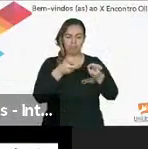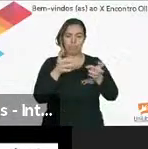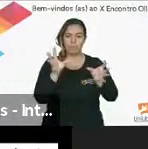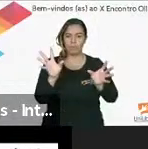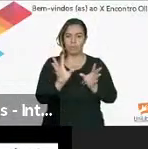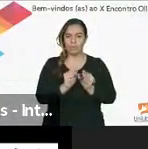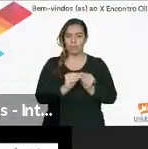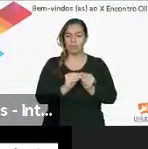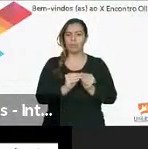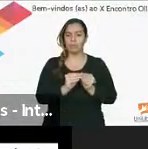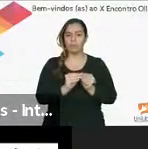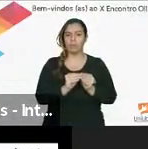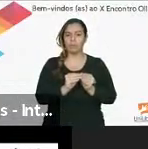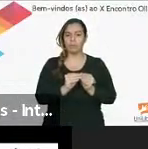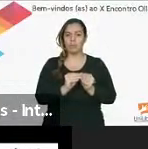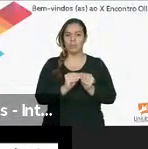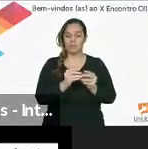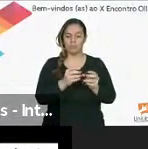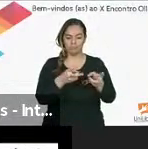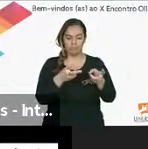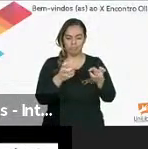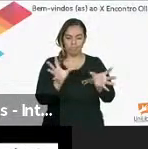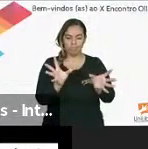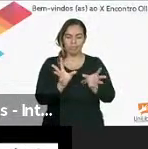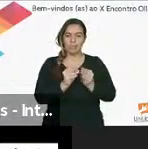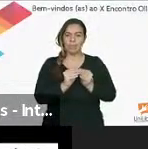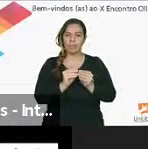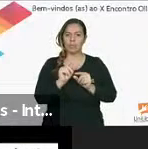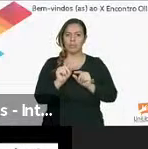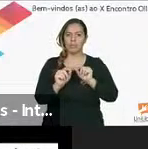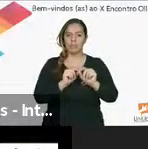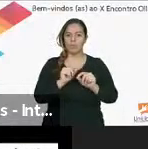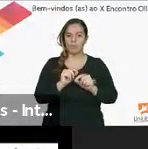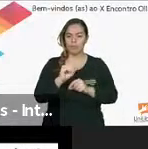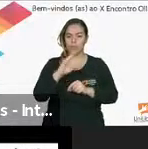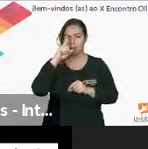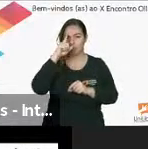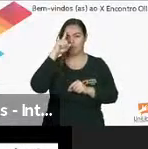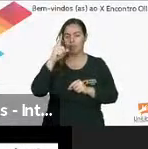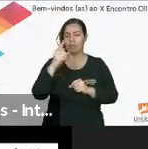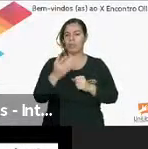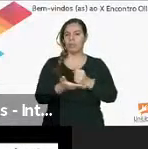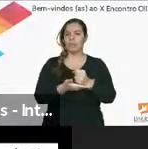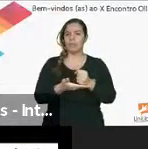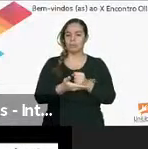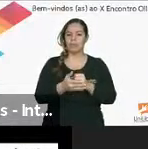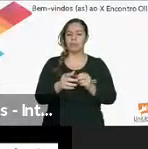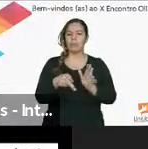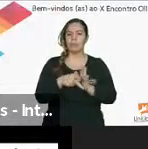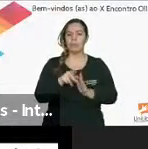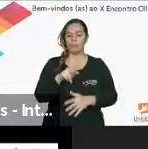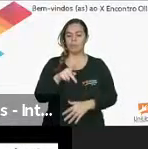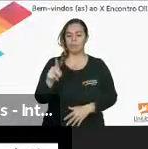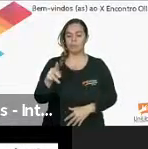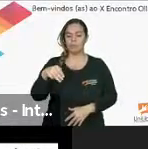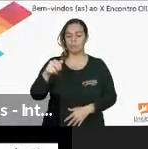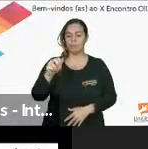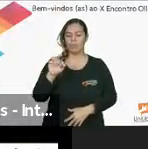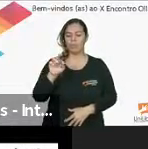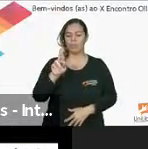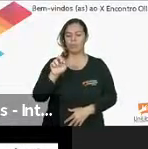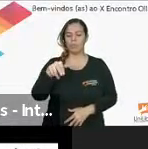es un resumen de los hallazgos fundamentales del profesor Maturana, de sus trabajos tempranos